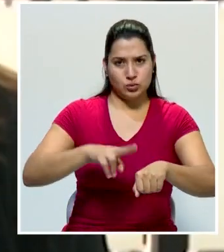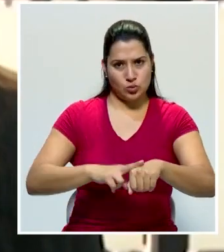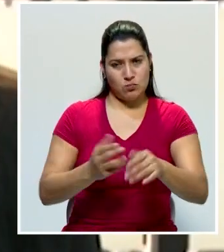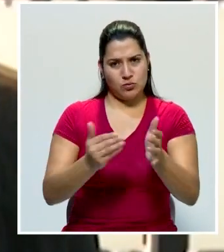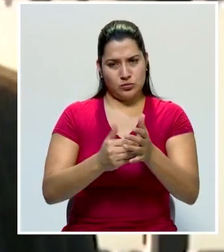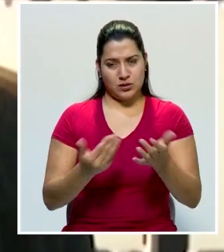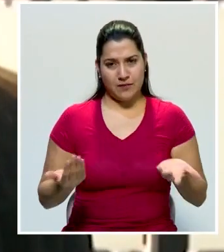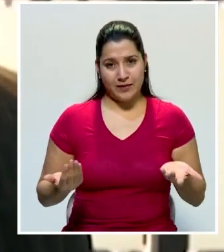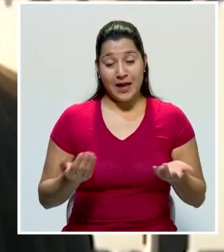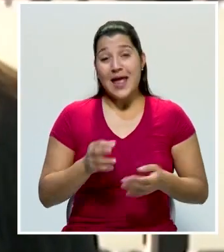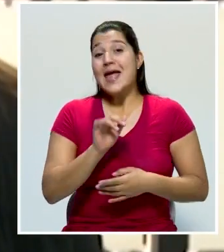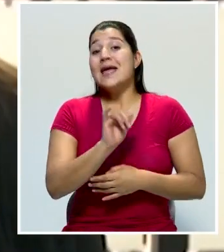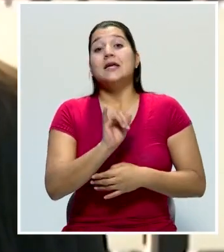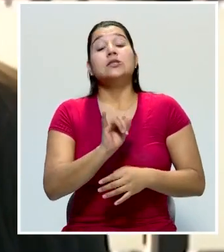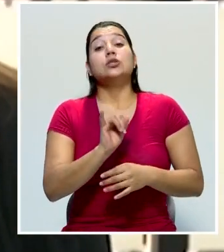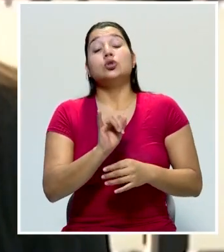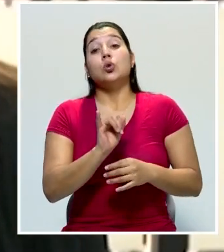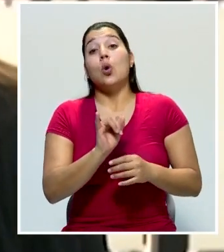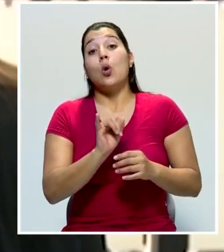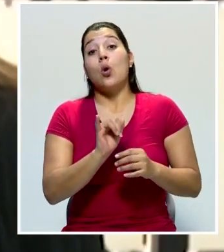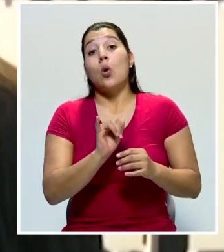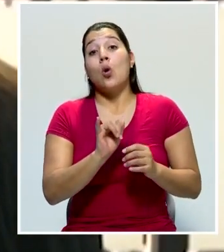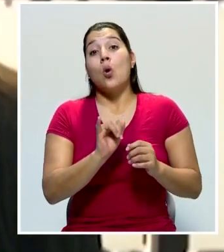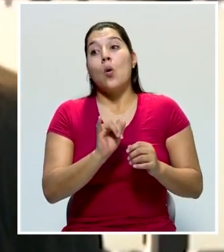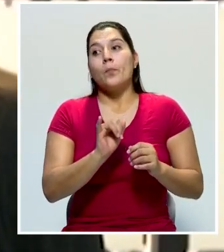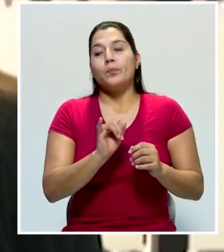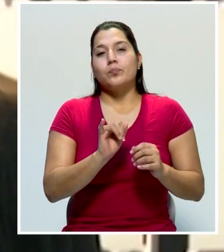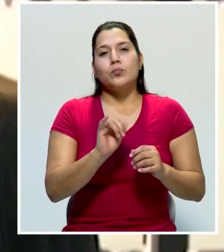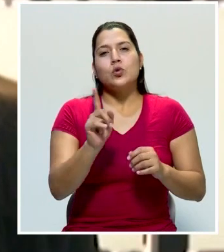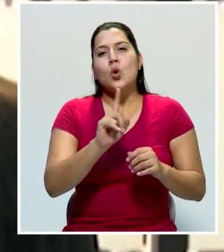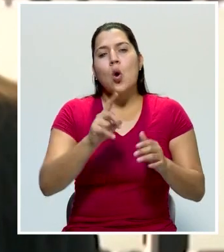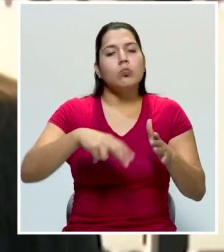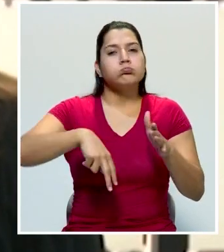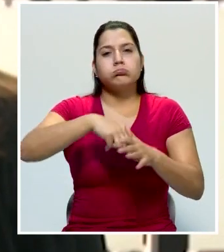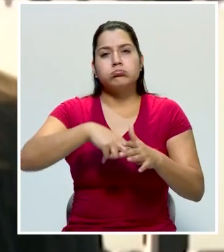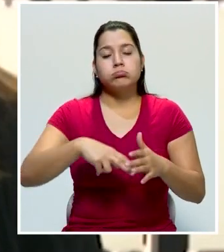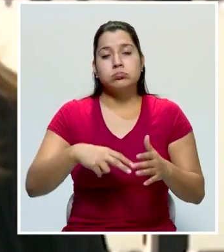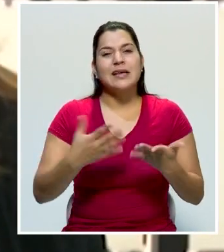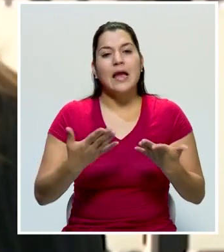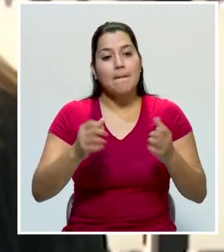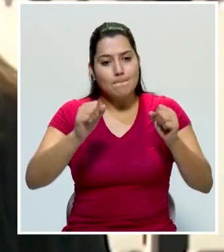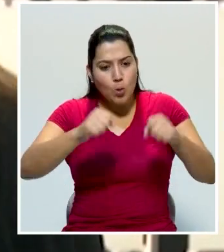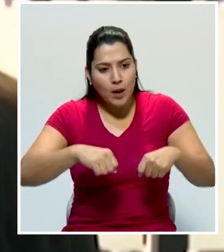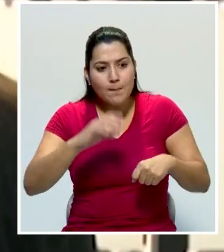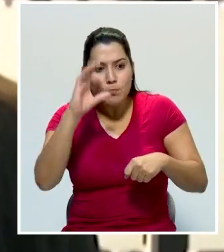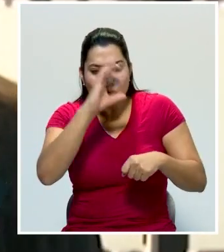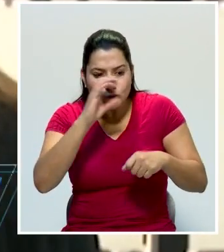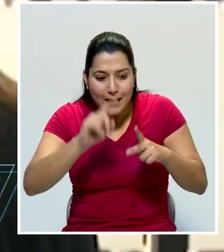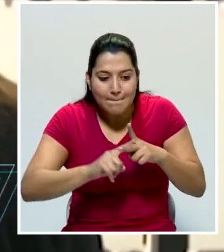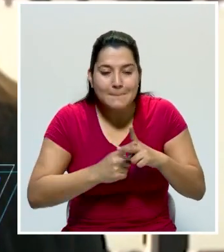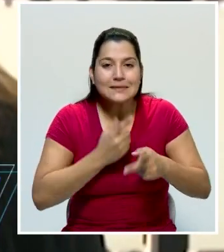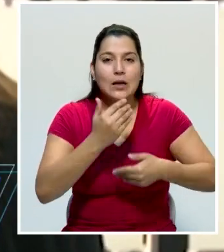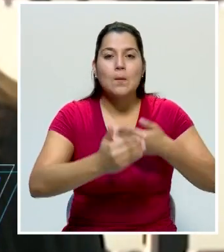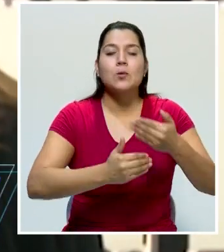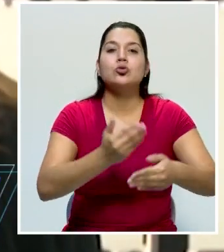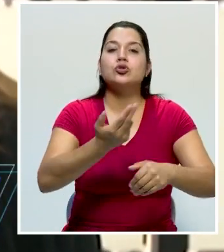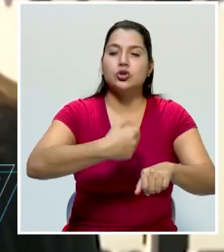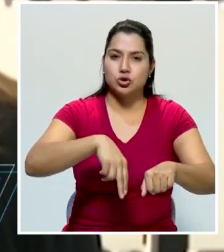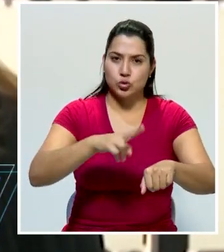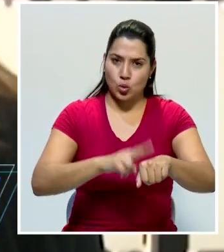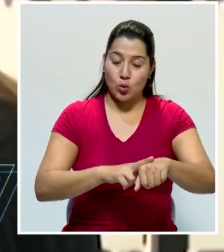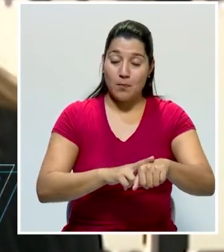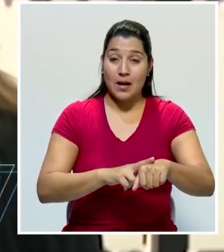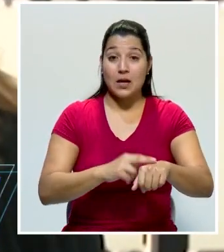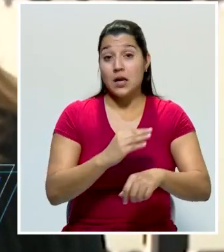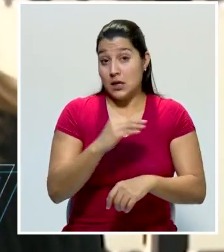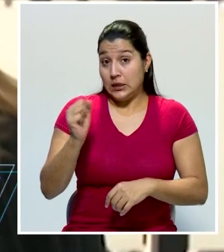puede evitar ir buscando una normalidad dentro de lo complejo que ya es este escenario en el marco de salud.